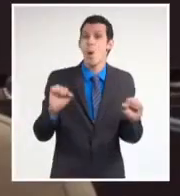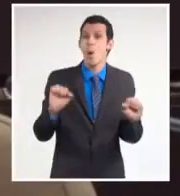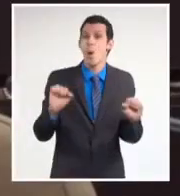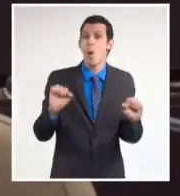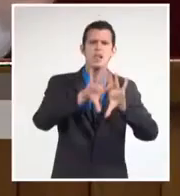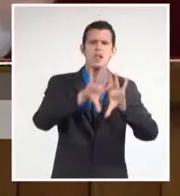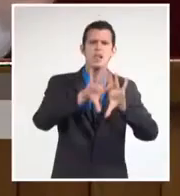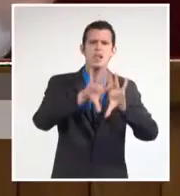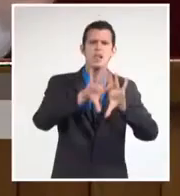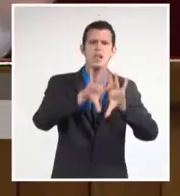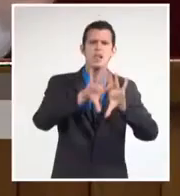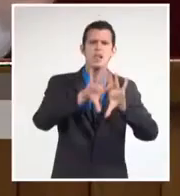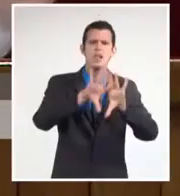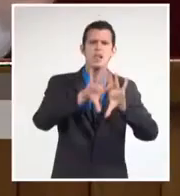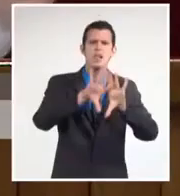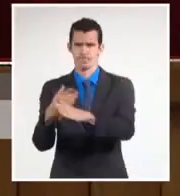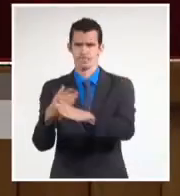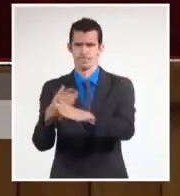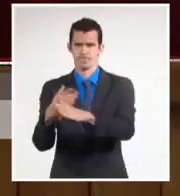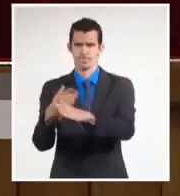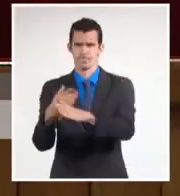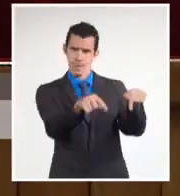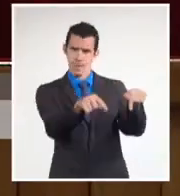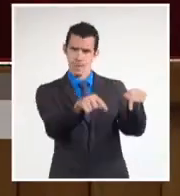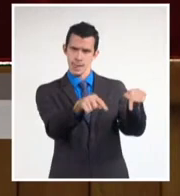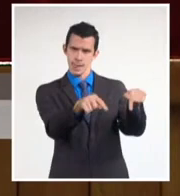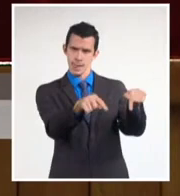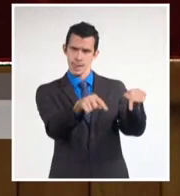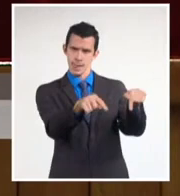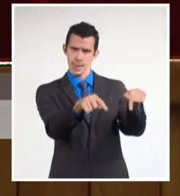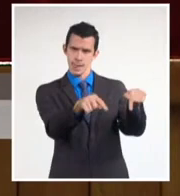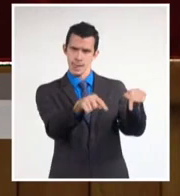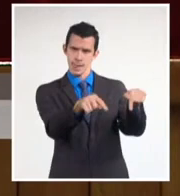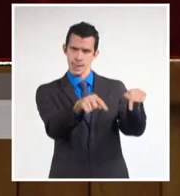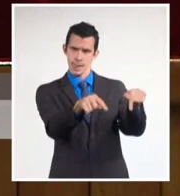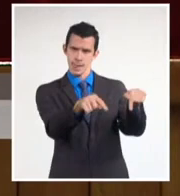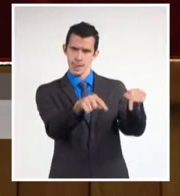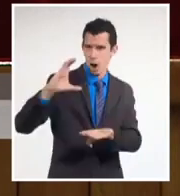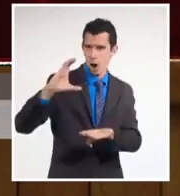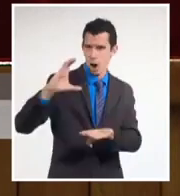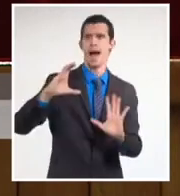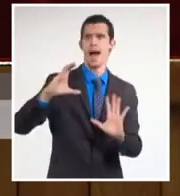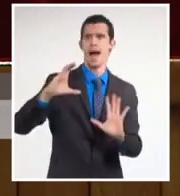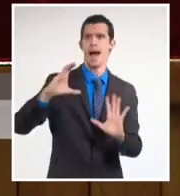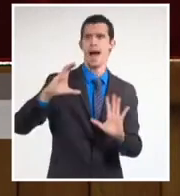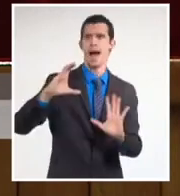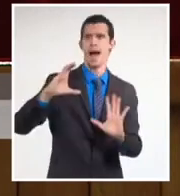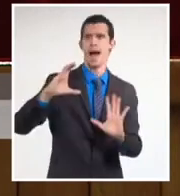Segundo, topar precios. Bueno, topar precios, ya dije, tenemos varios precios topados.